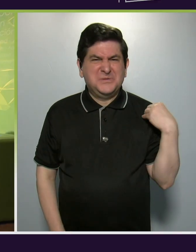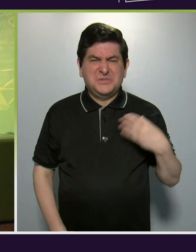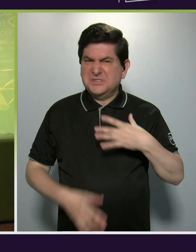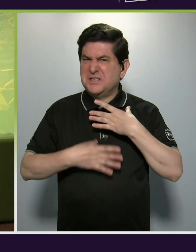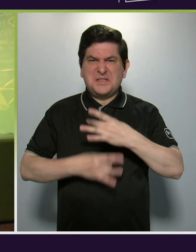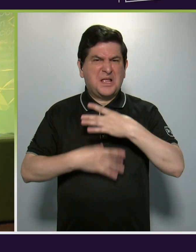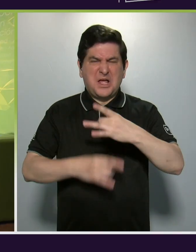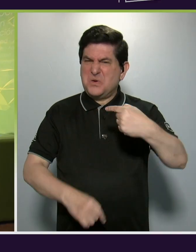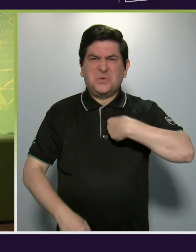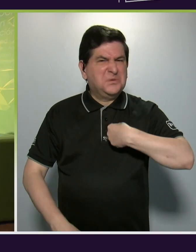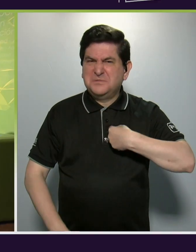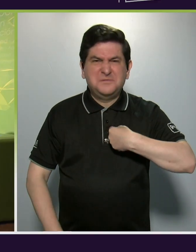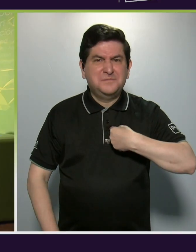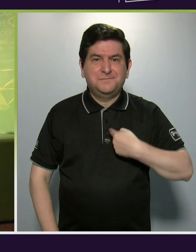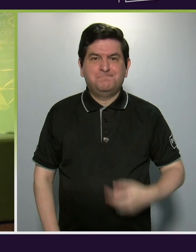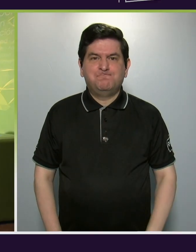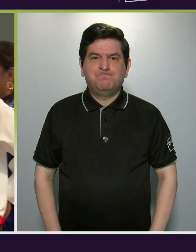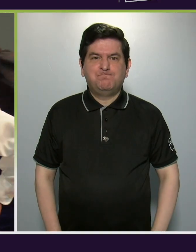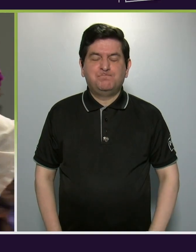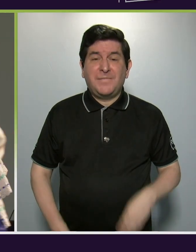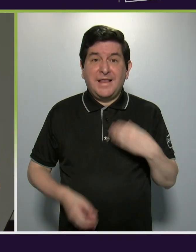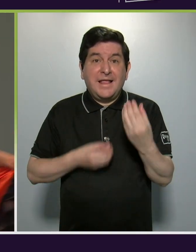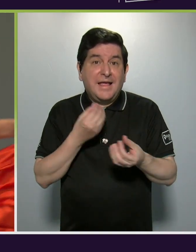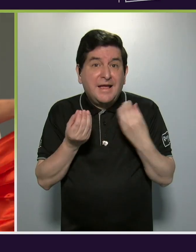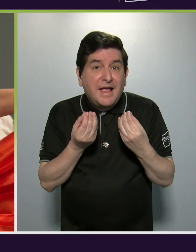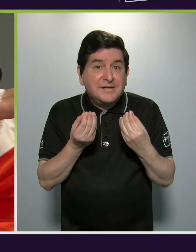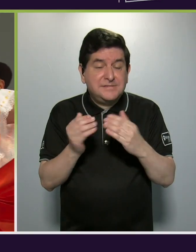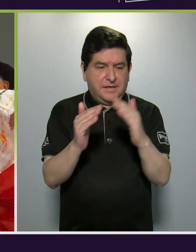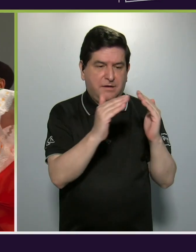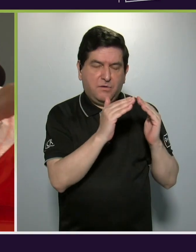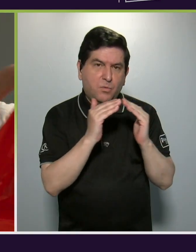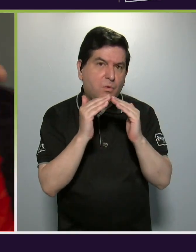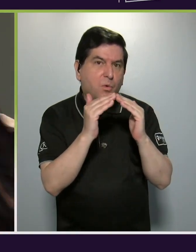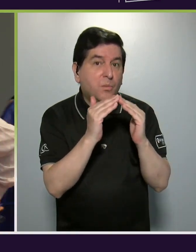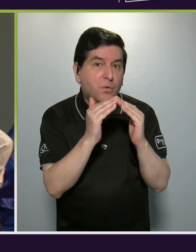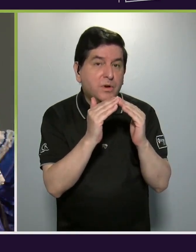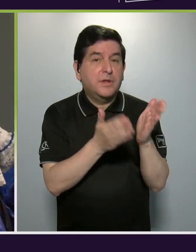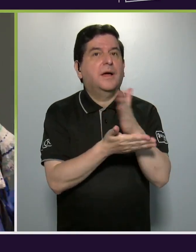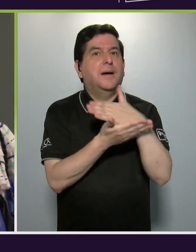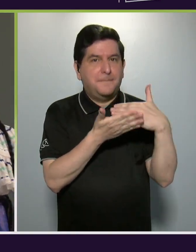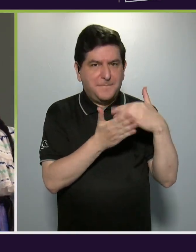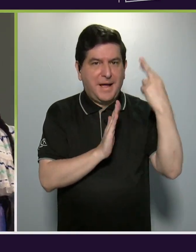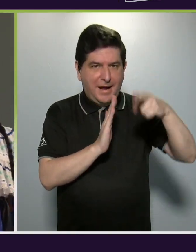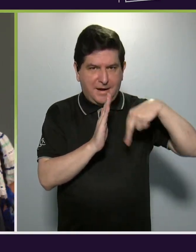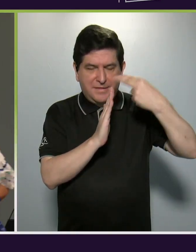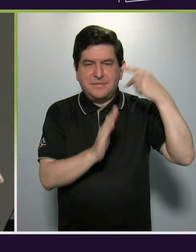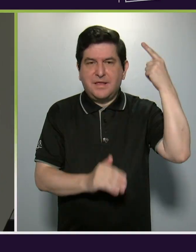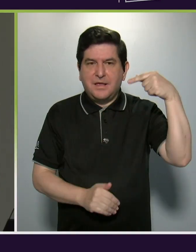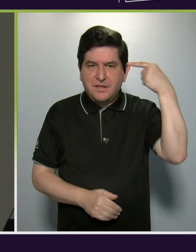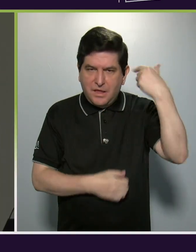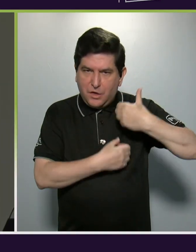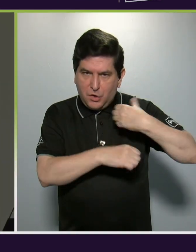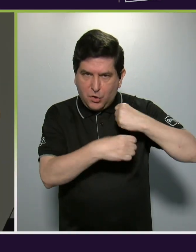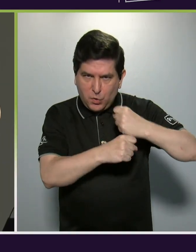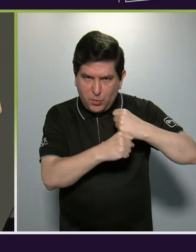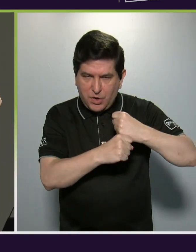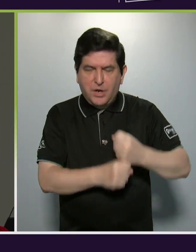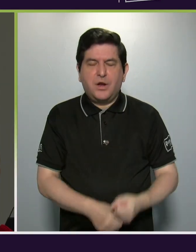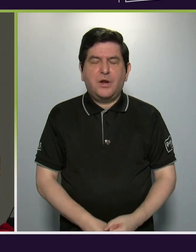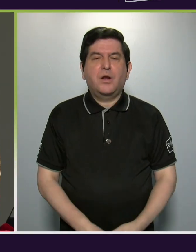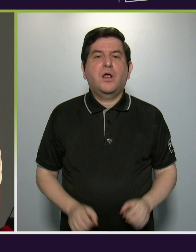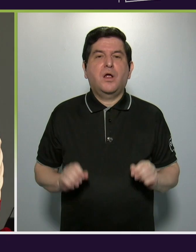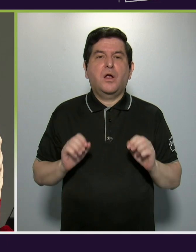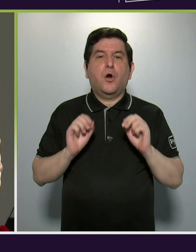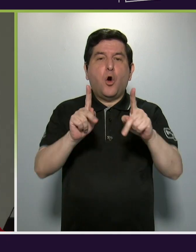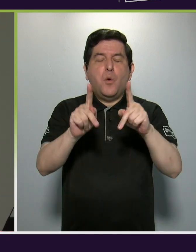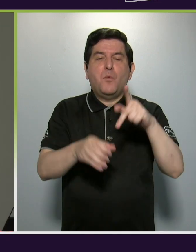que yo tenga. Claro. Entonces, ¿cómo podemos en las comunidades, que esto es parte del rol de los gobiernos locales, ofrecer oportunidades